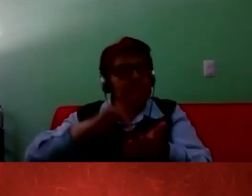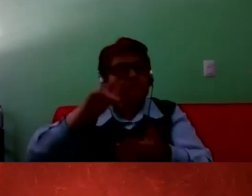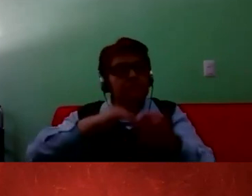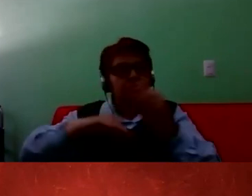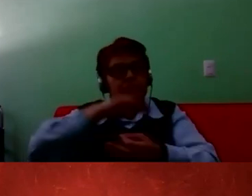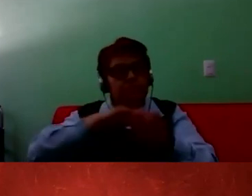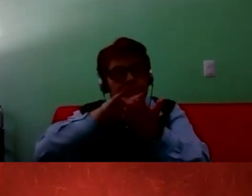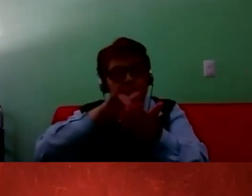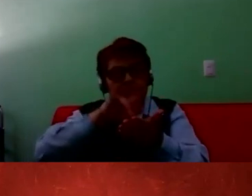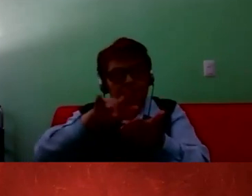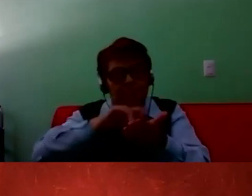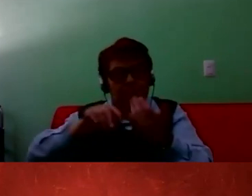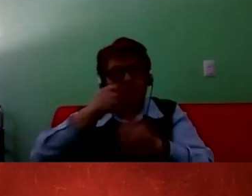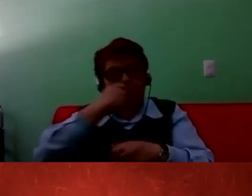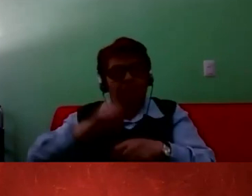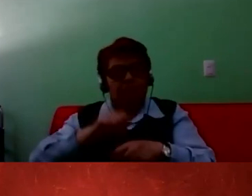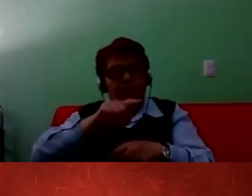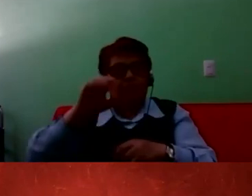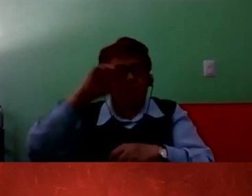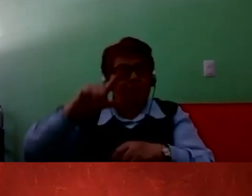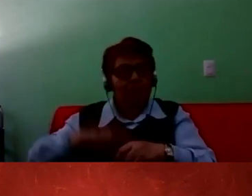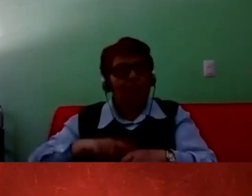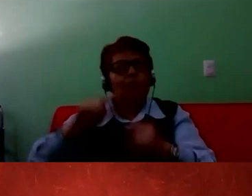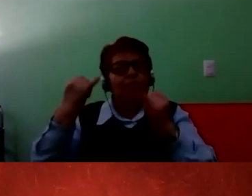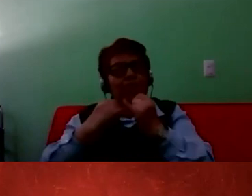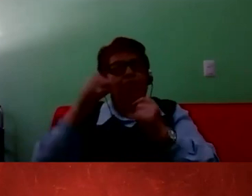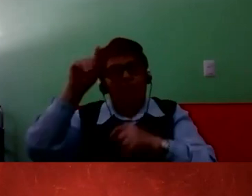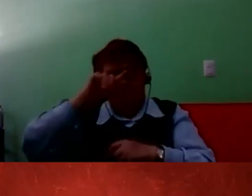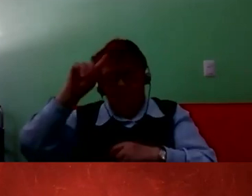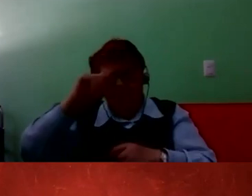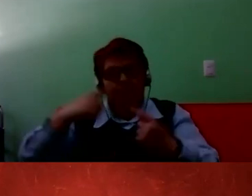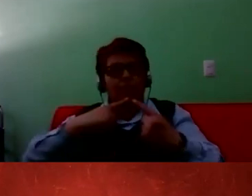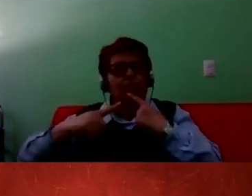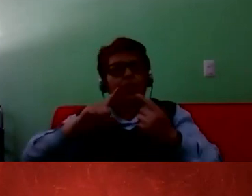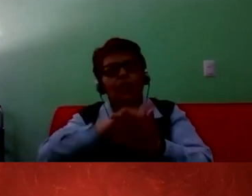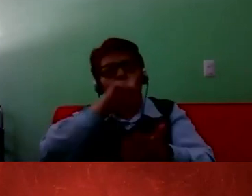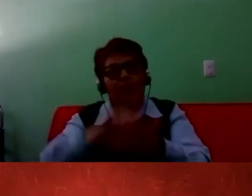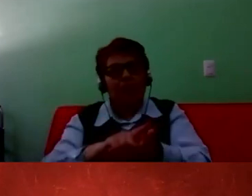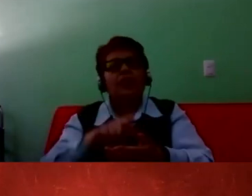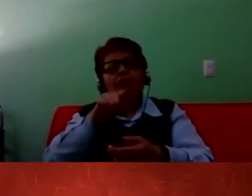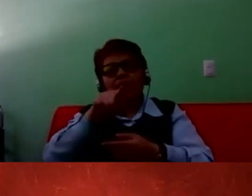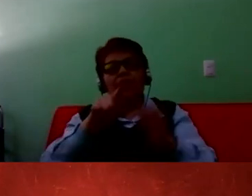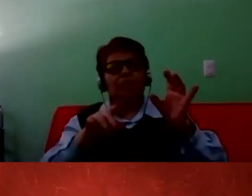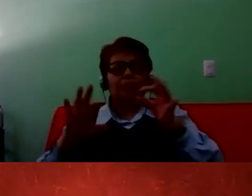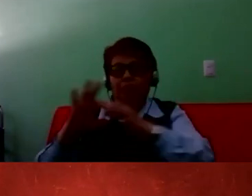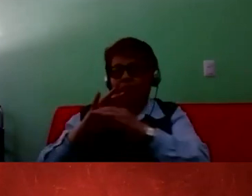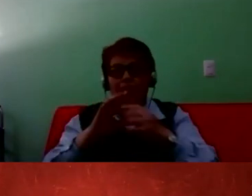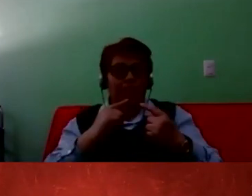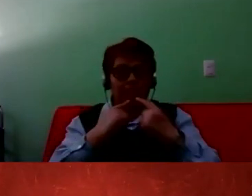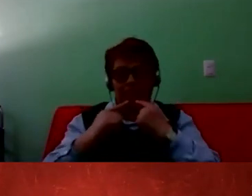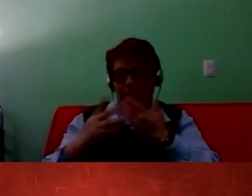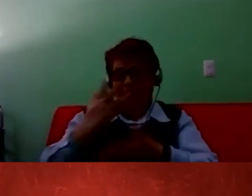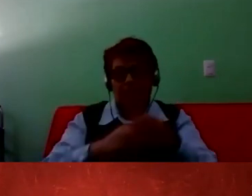el apoyo del secretario de Cultura y también de Consejería Jurídica, fue una vía para que de manera